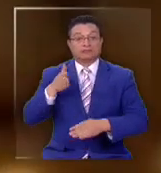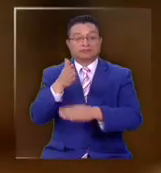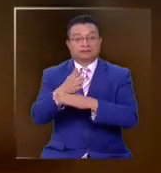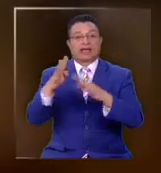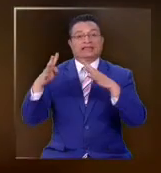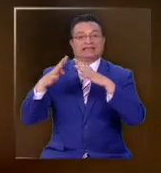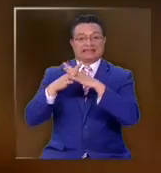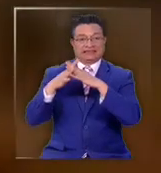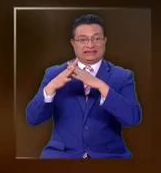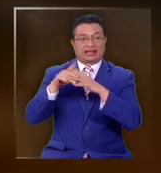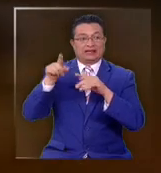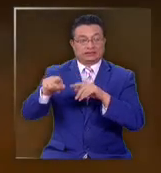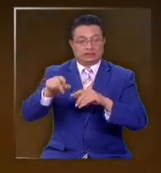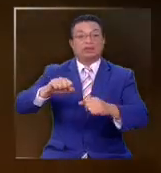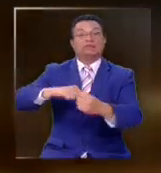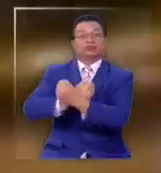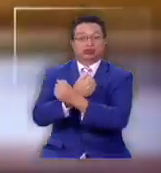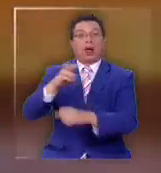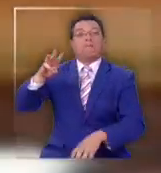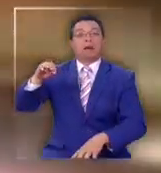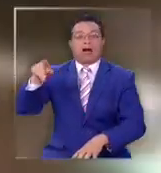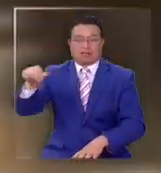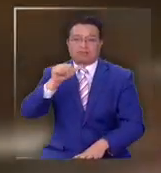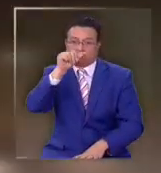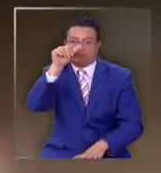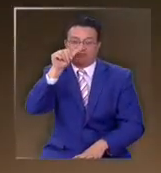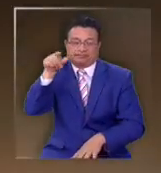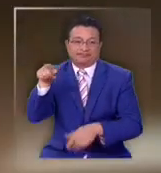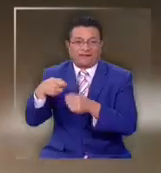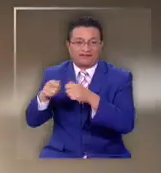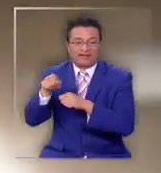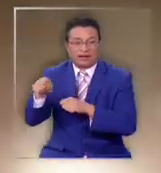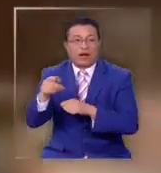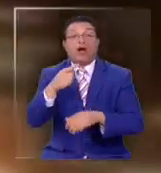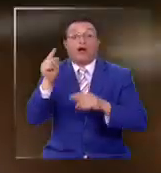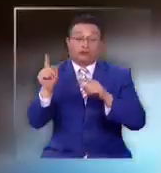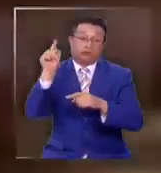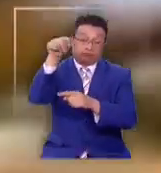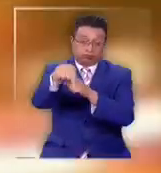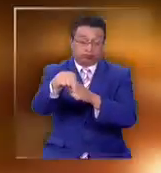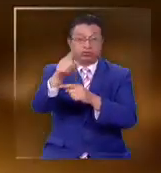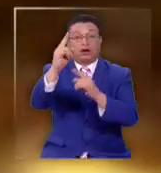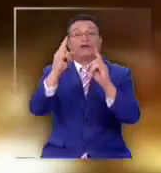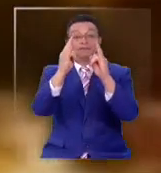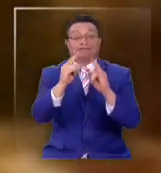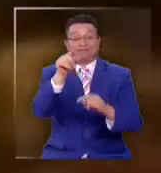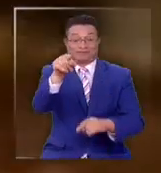Chillán. Ahí está recluida su madre por tráfico, pero el velatorio continuará en Conchalí.